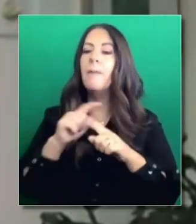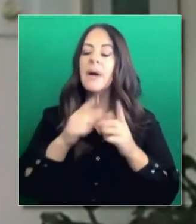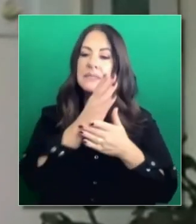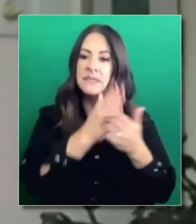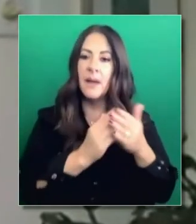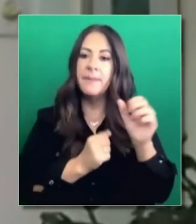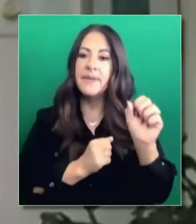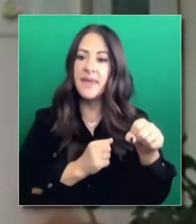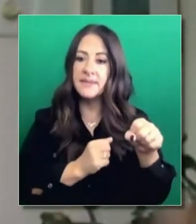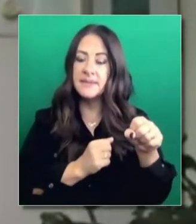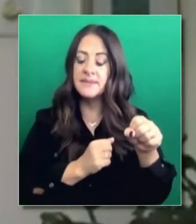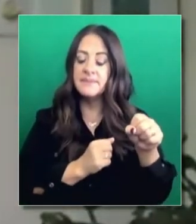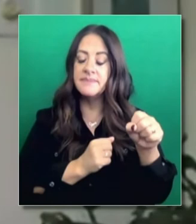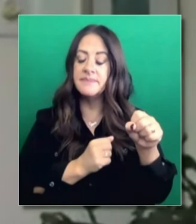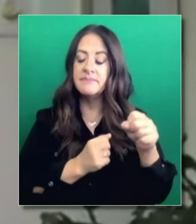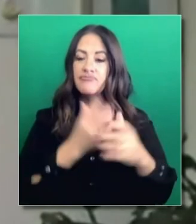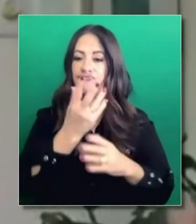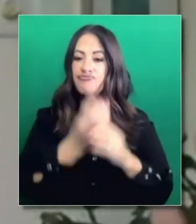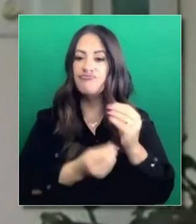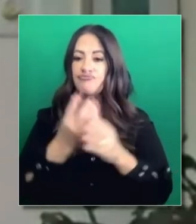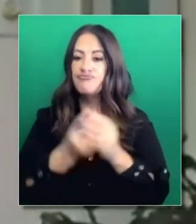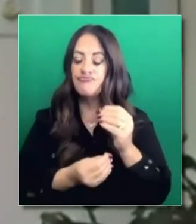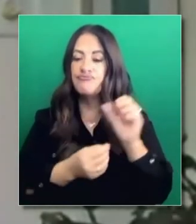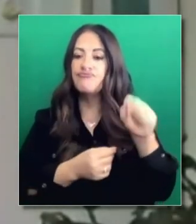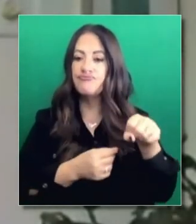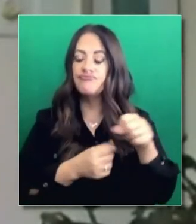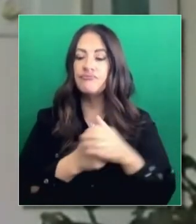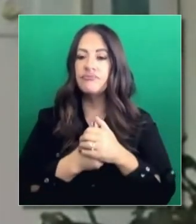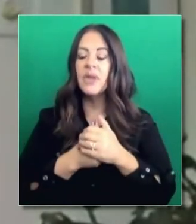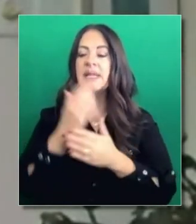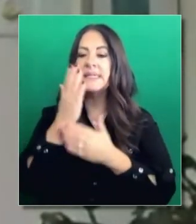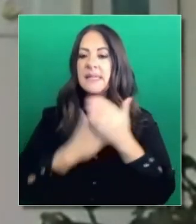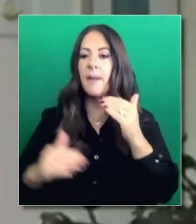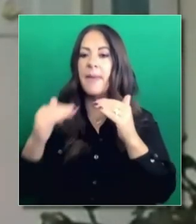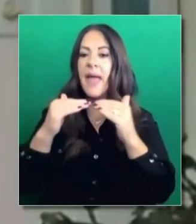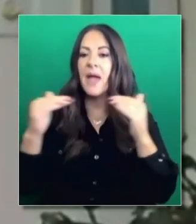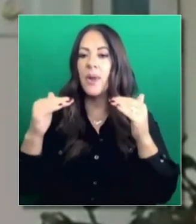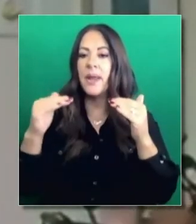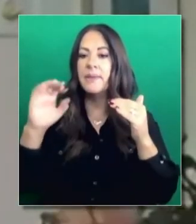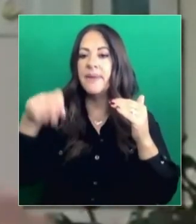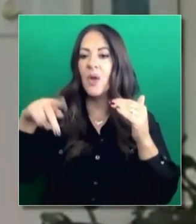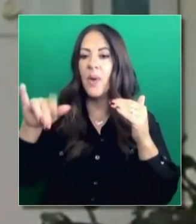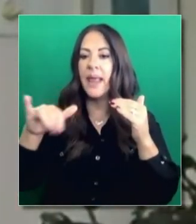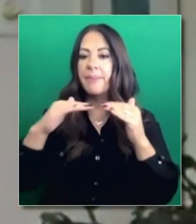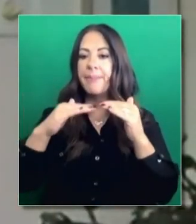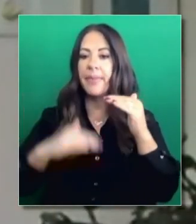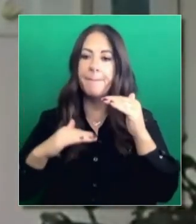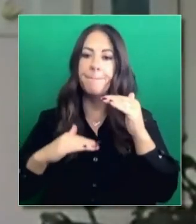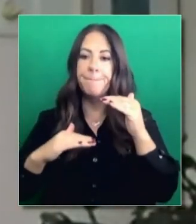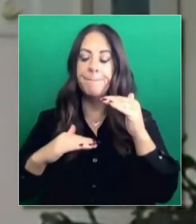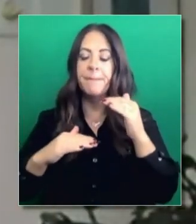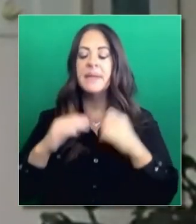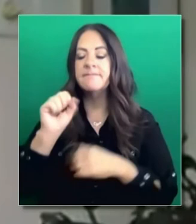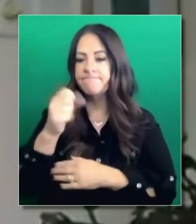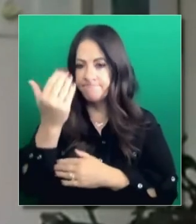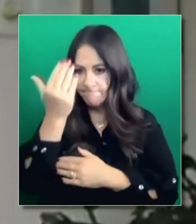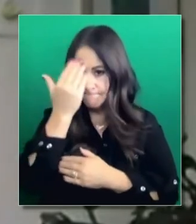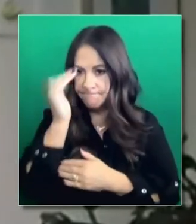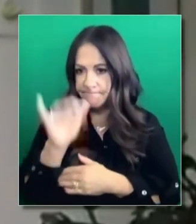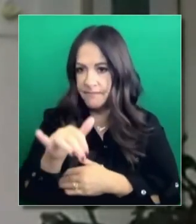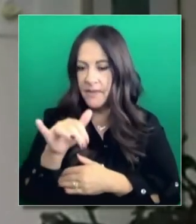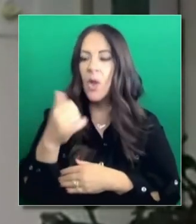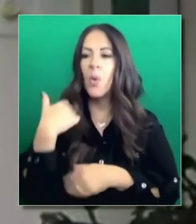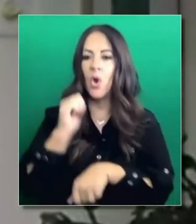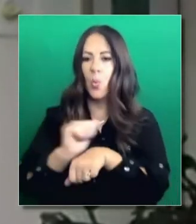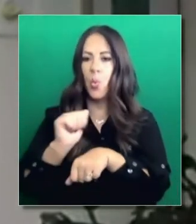la pérdida de la enseñanza. Claro, esto no se puede hacer con absoluta precisión, y